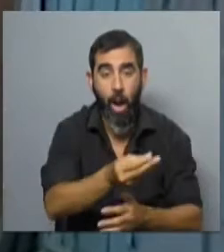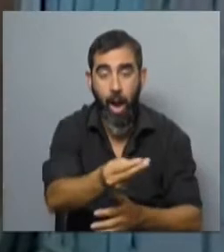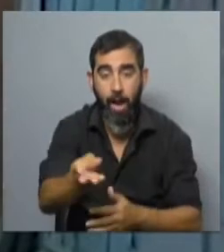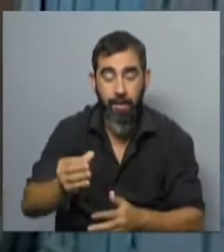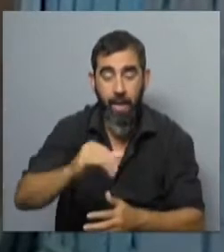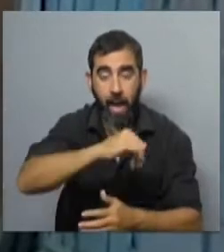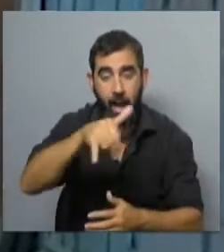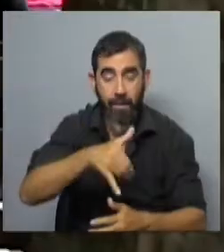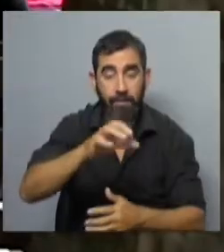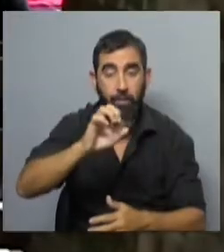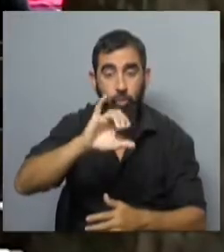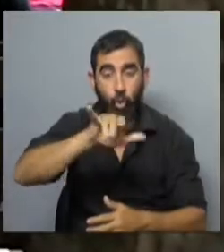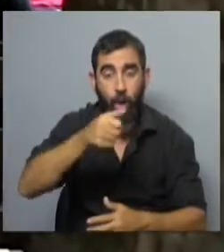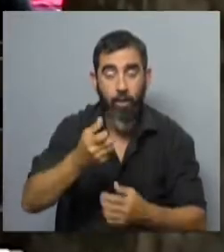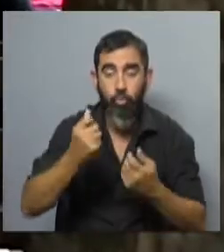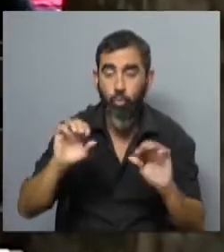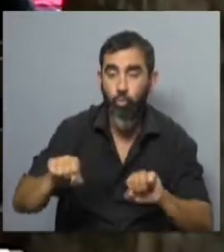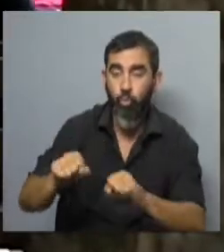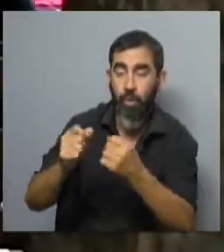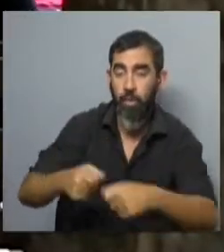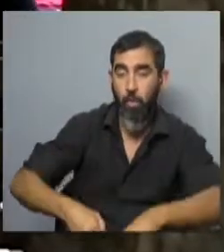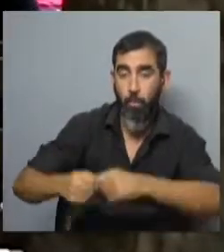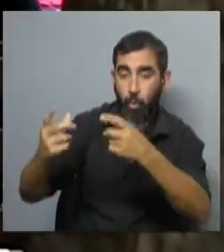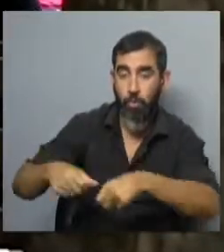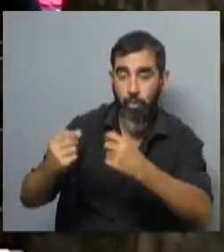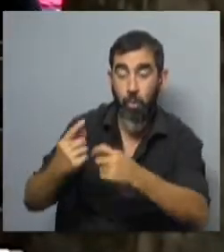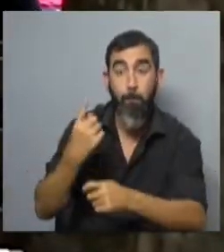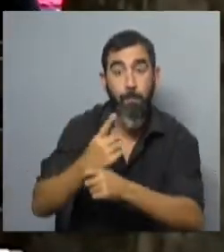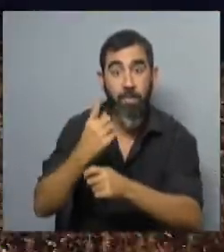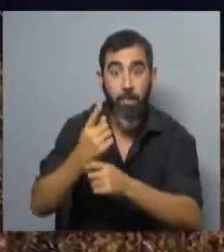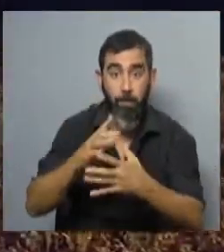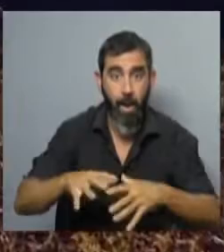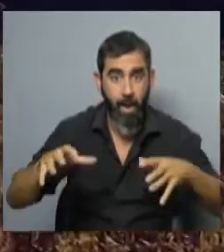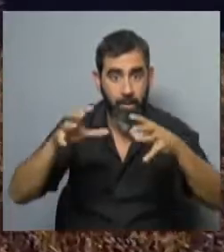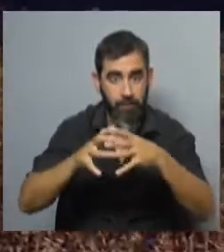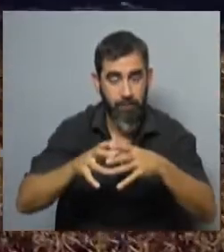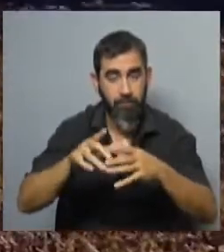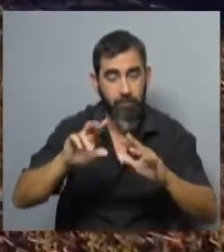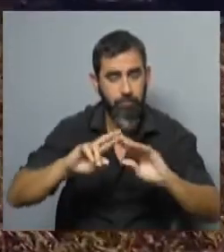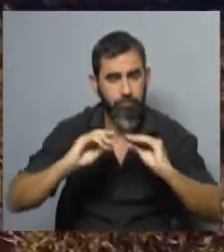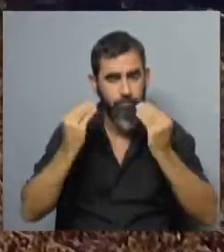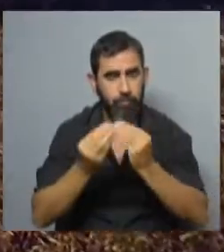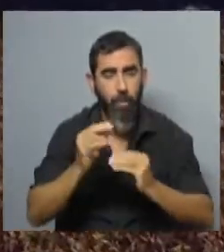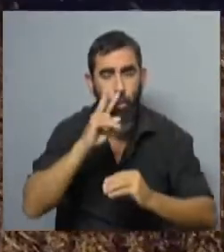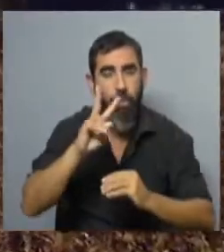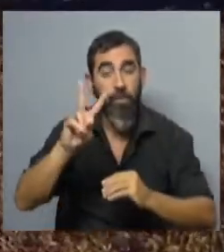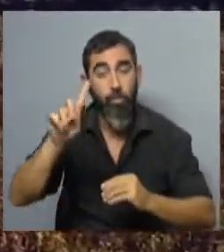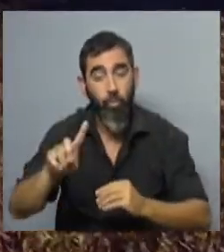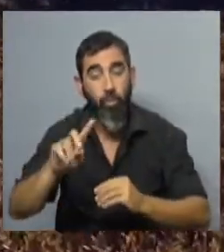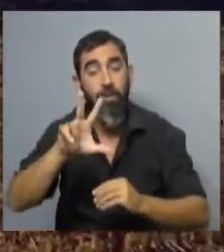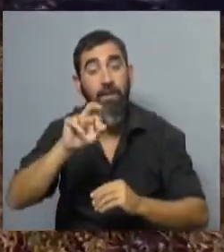soja, suspendió las exportaciones de estos productos, los principales de su canasta, donde el complejo sojero representó en 2021